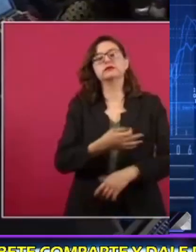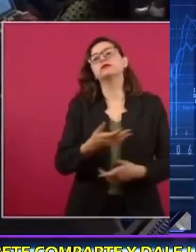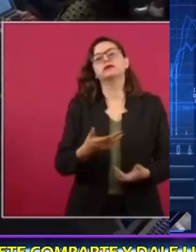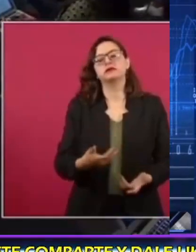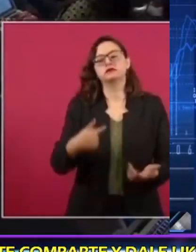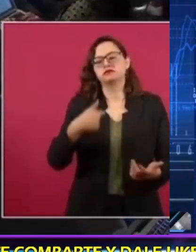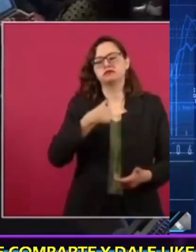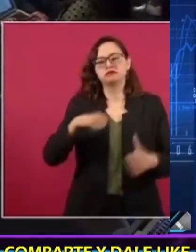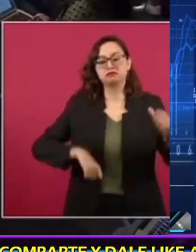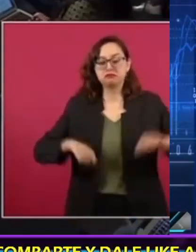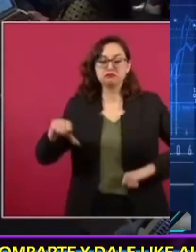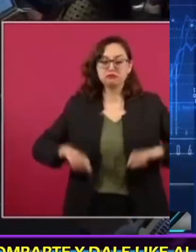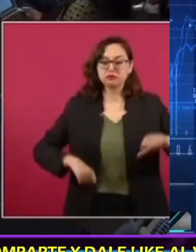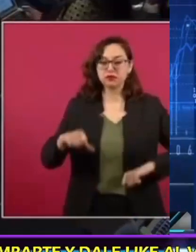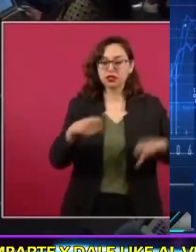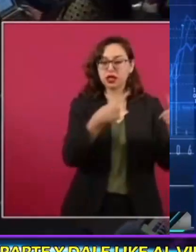voy a